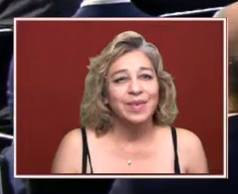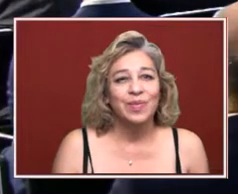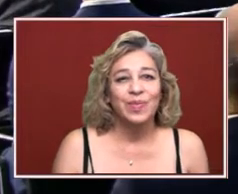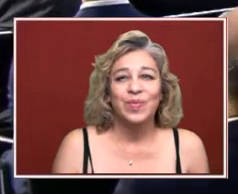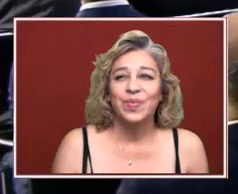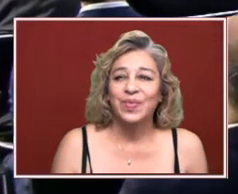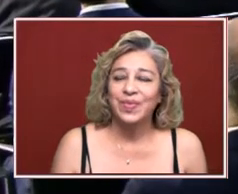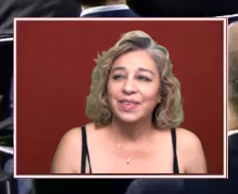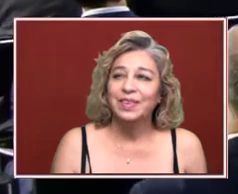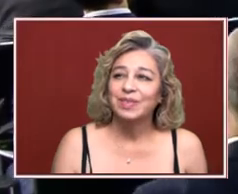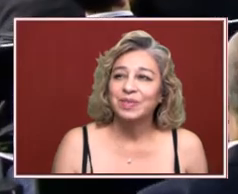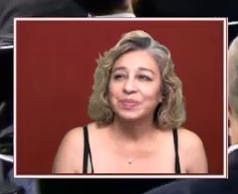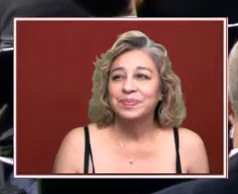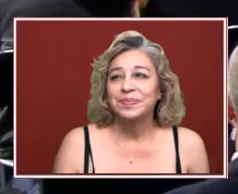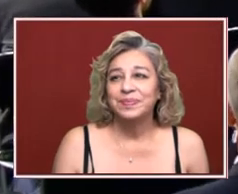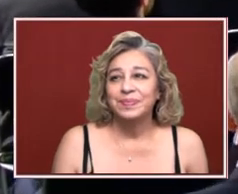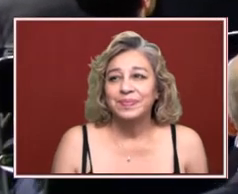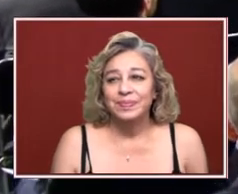well-being.